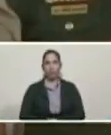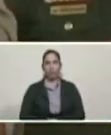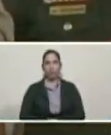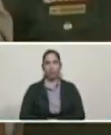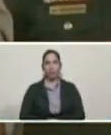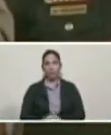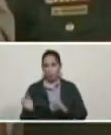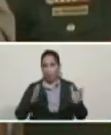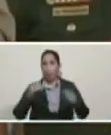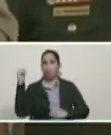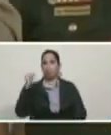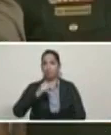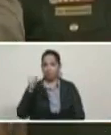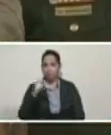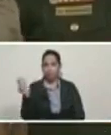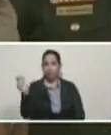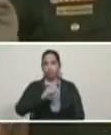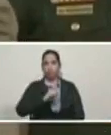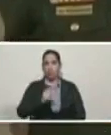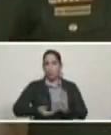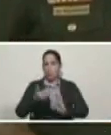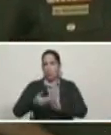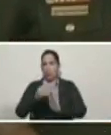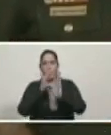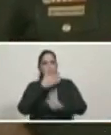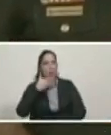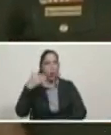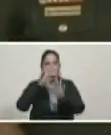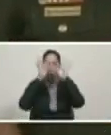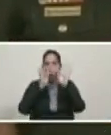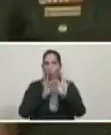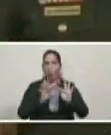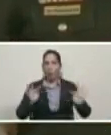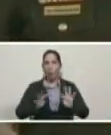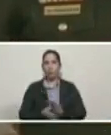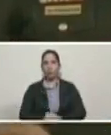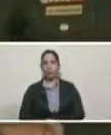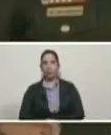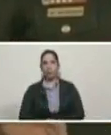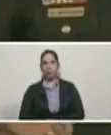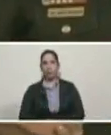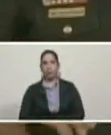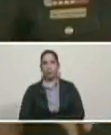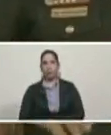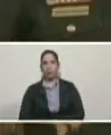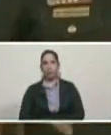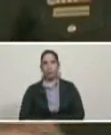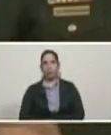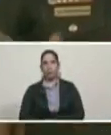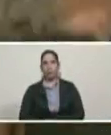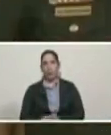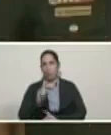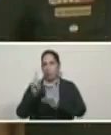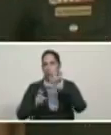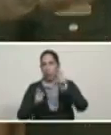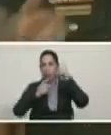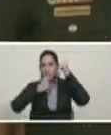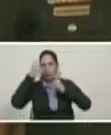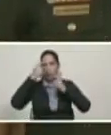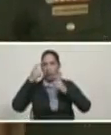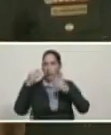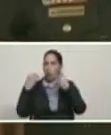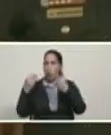sí, es la mejor forma. Si hoy pudiéramos preguntarle al comandante Chávez,